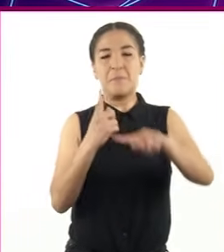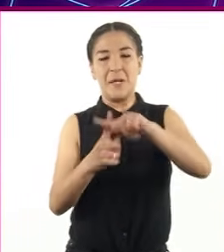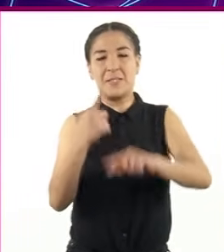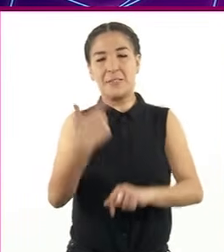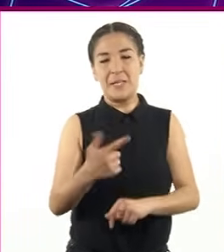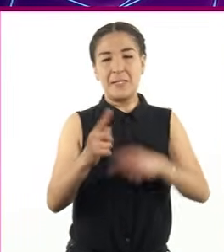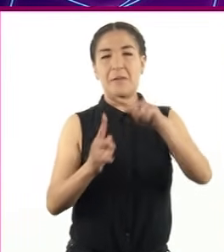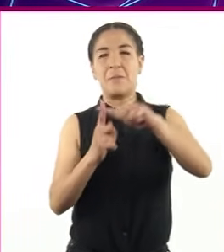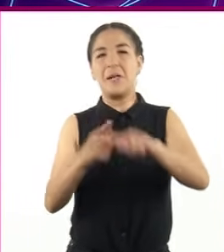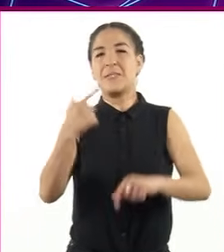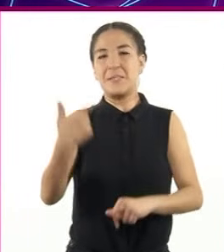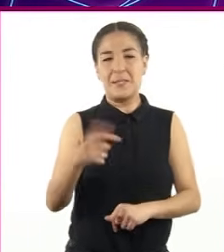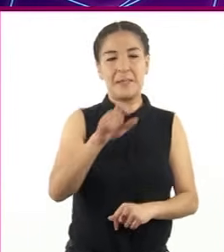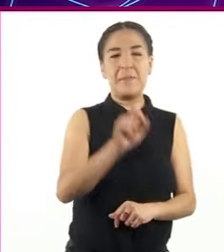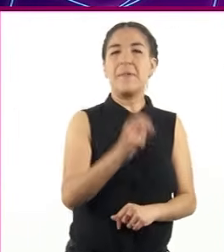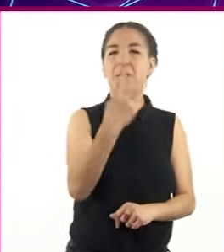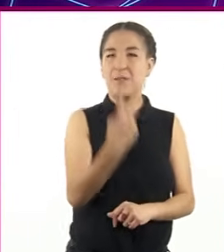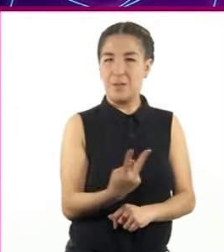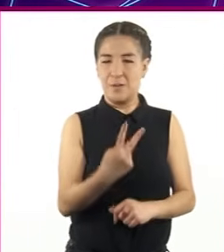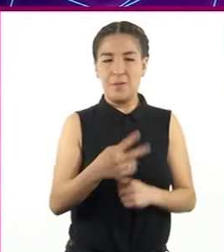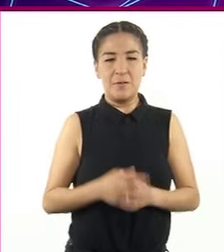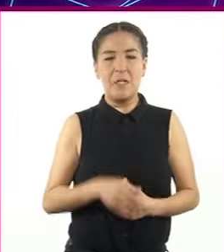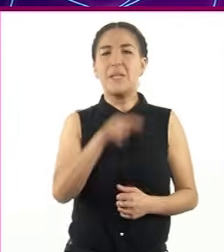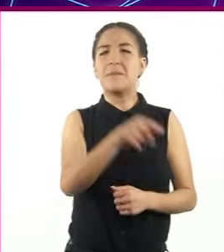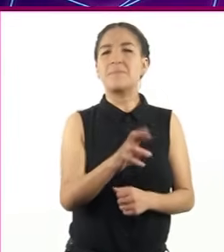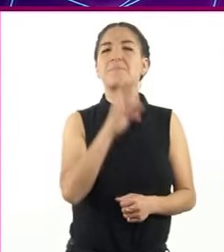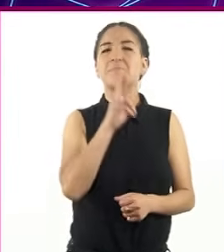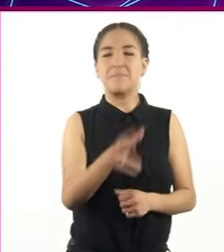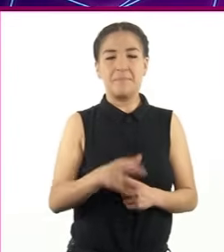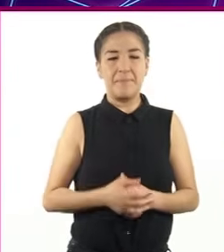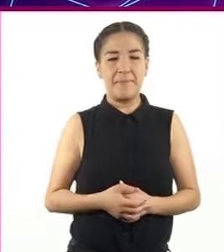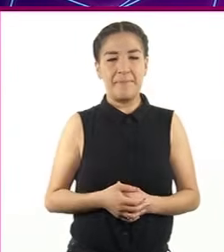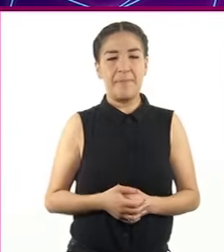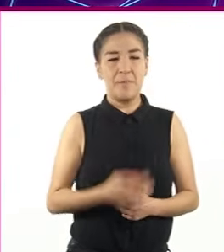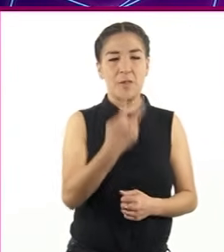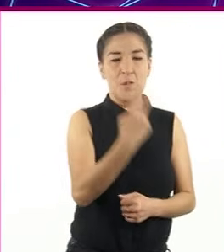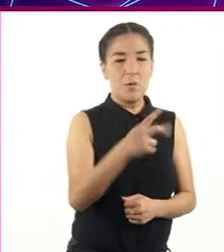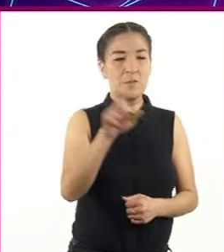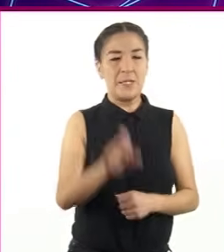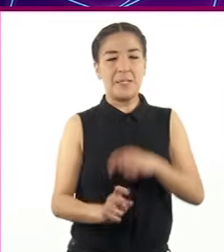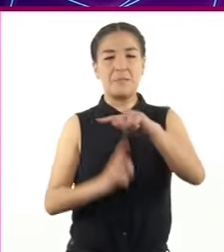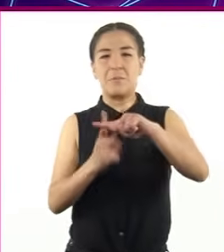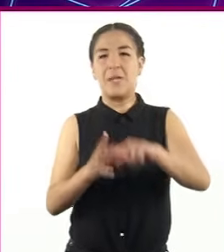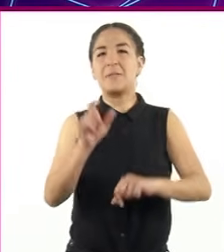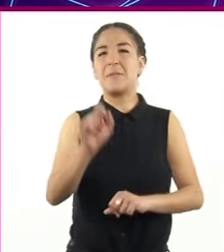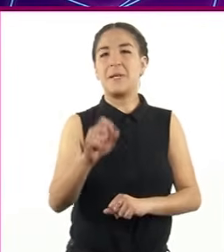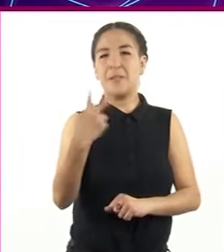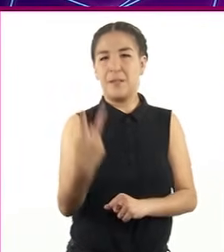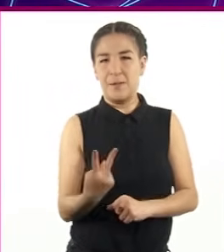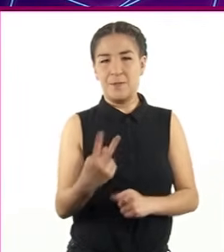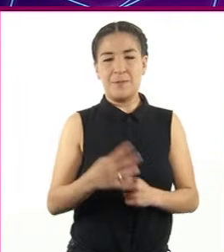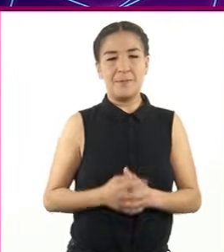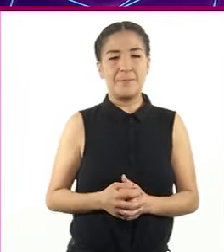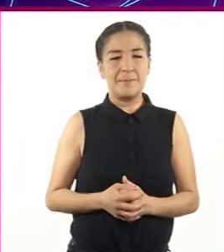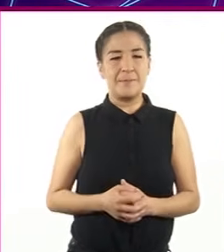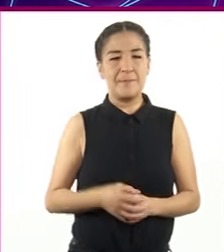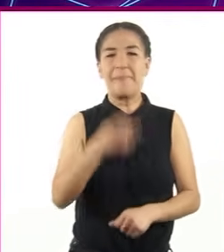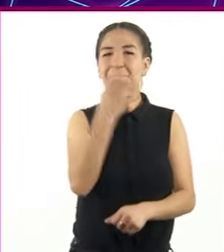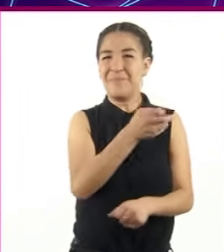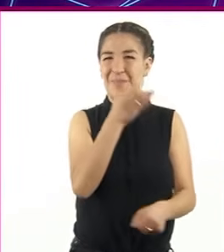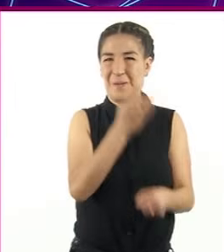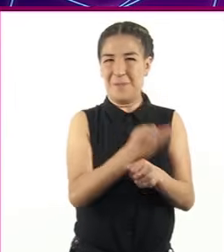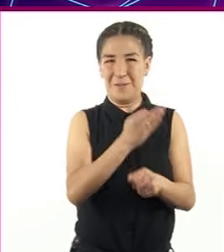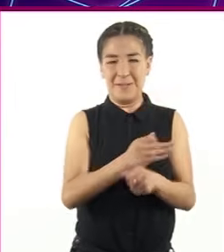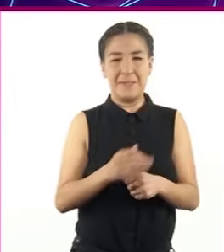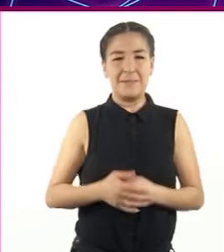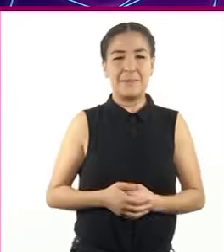son 22. La expresión simplificada es 2x más 22. En este caso,